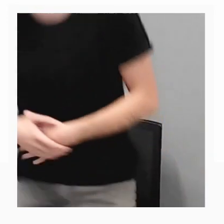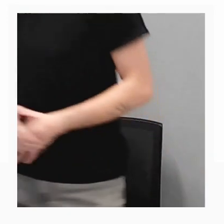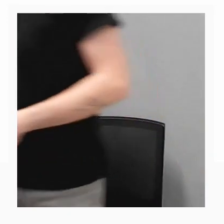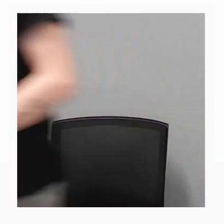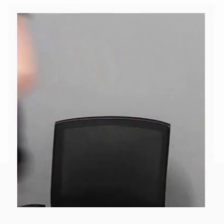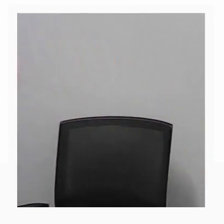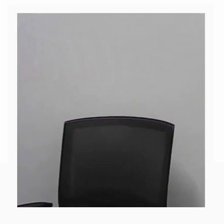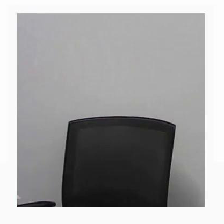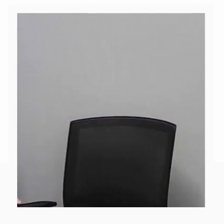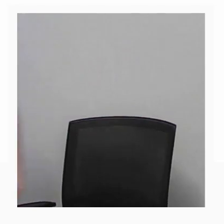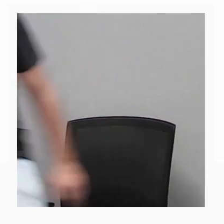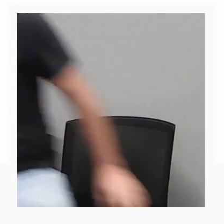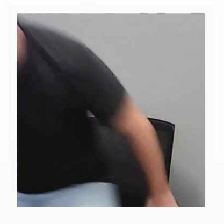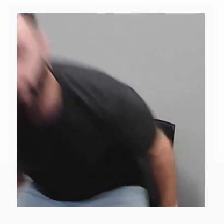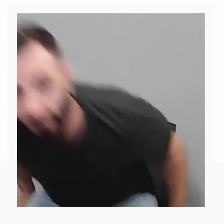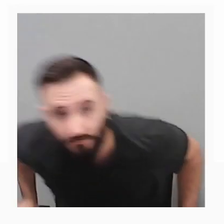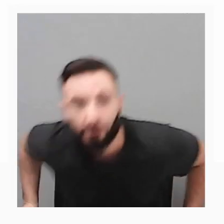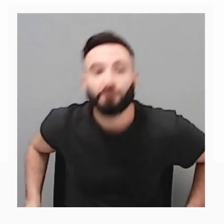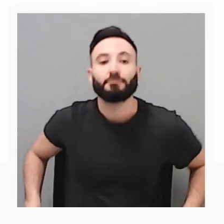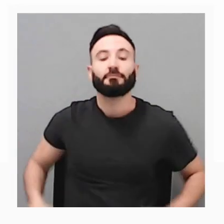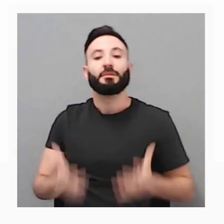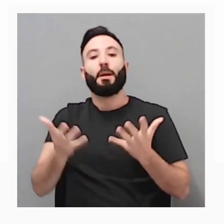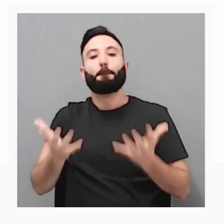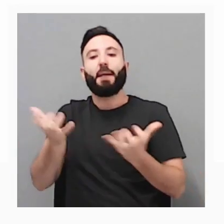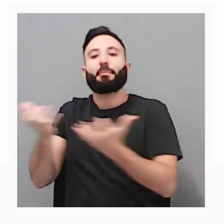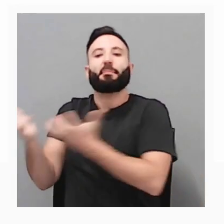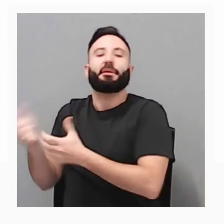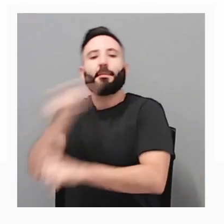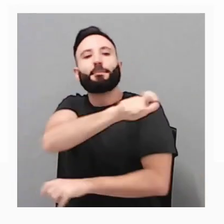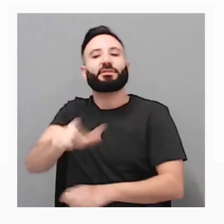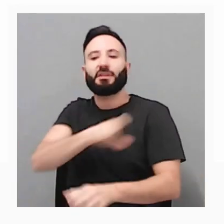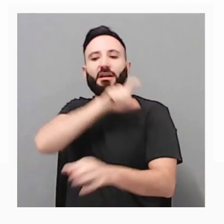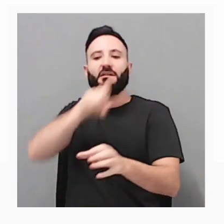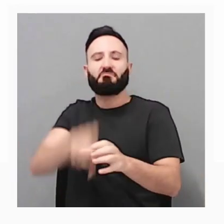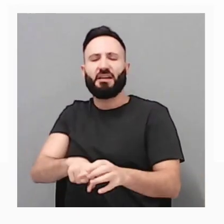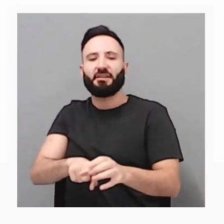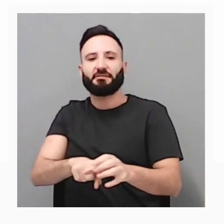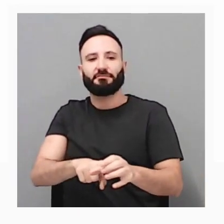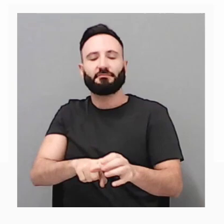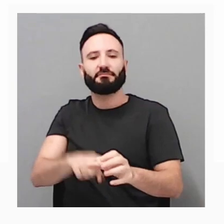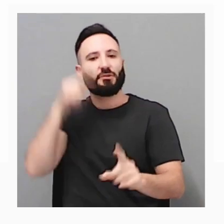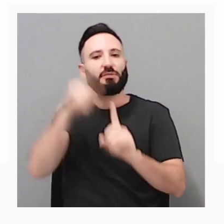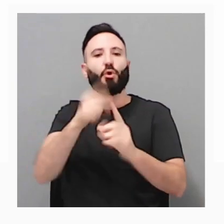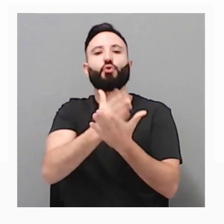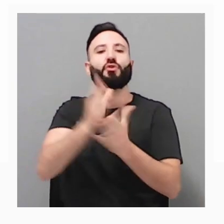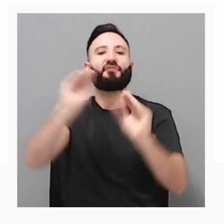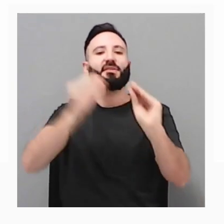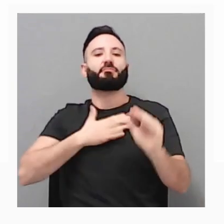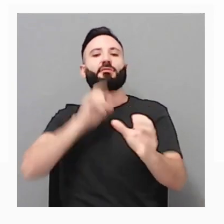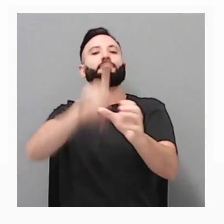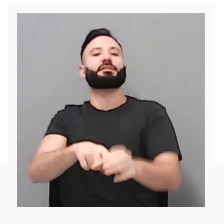¿Cuáles son los beneficios entonces para las personas que participan de nuestros cursos y formaciones?